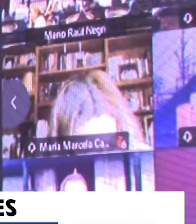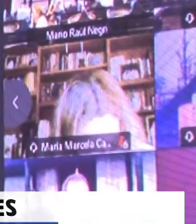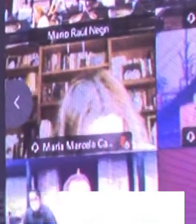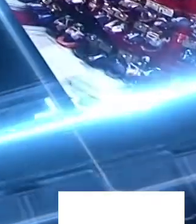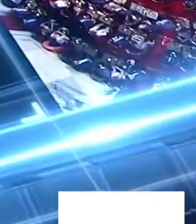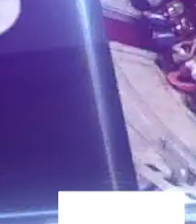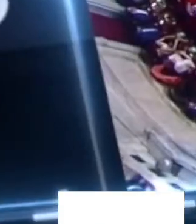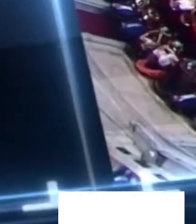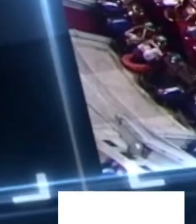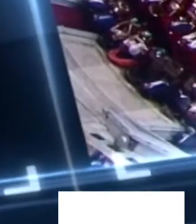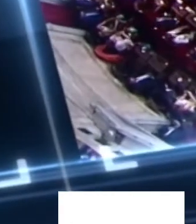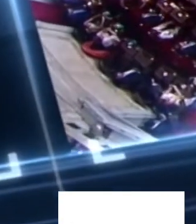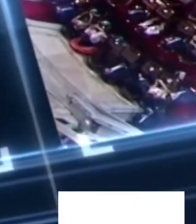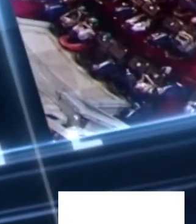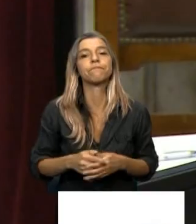24 horas.